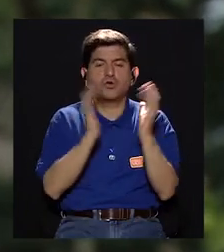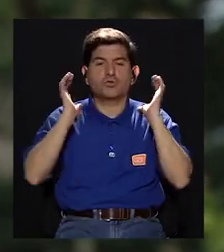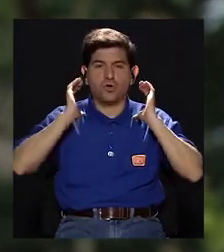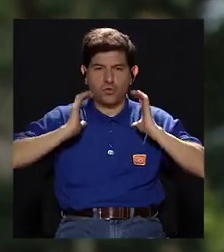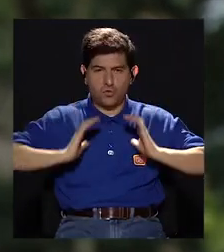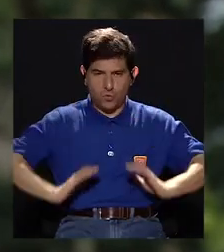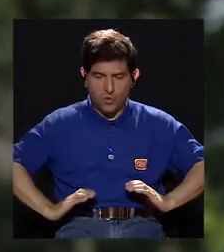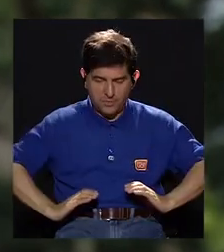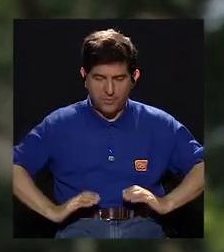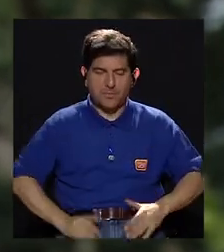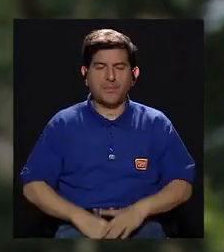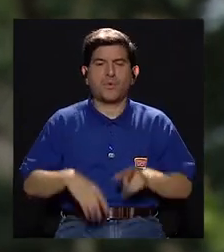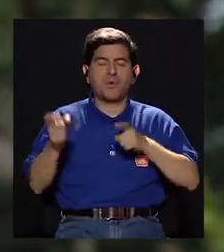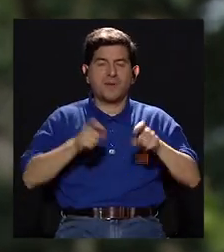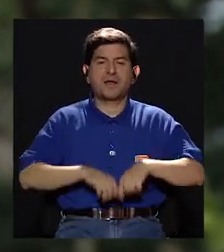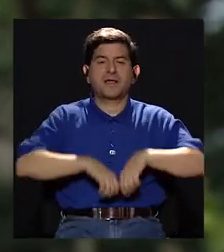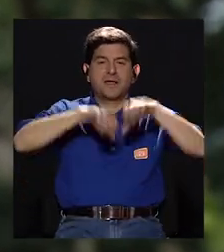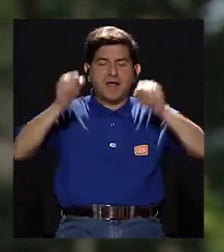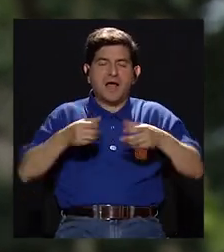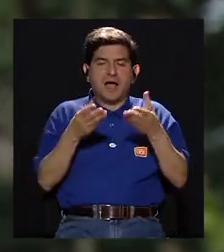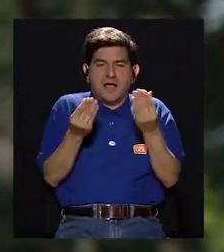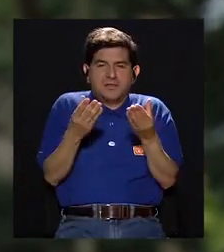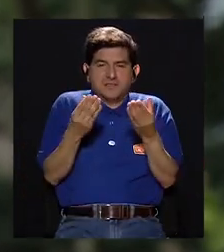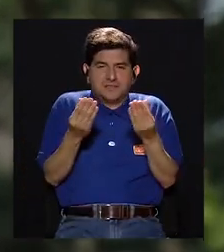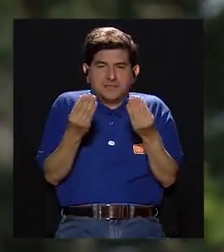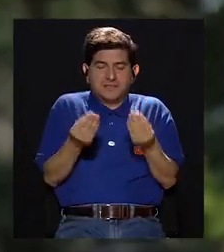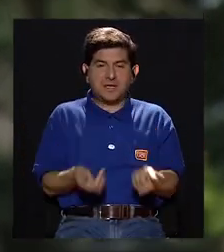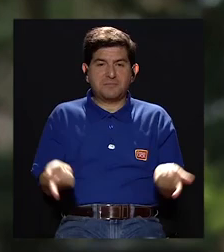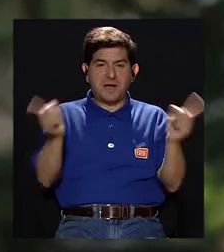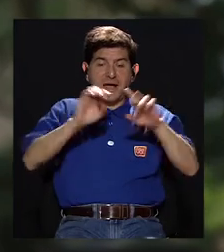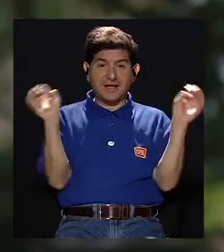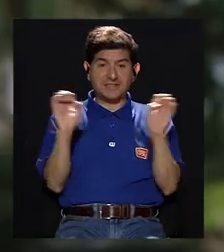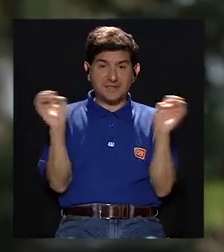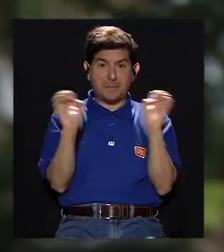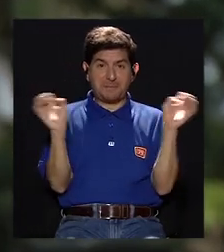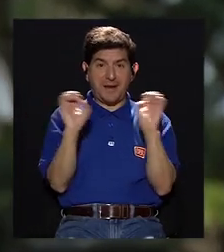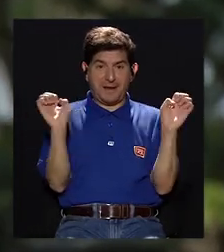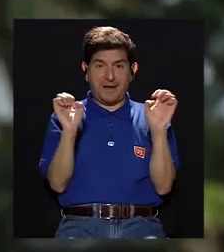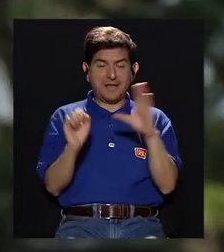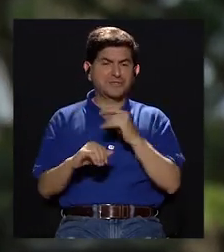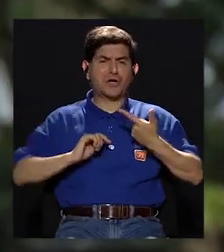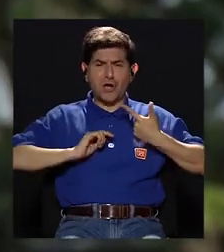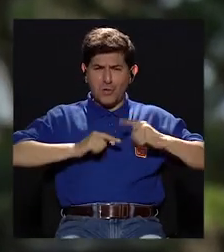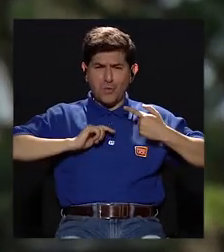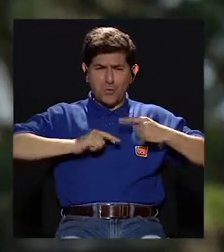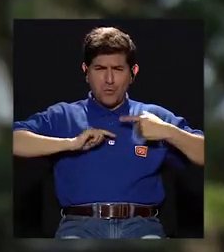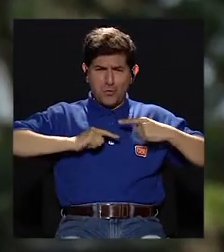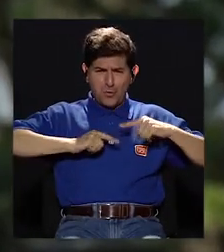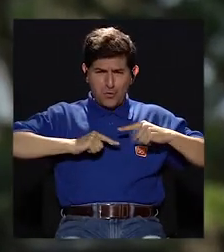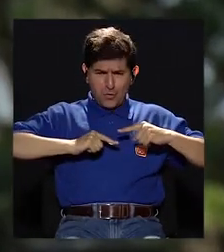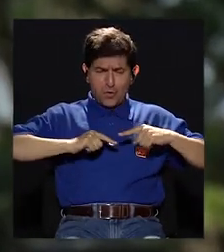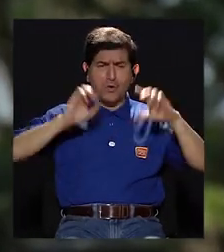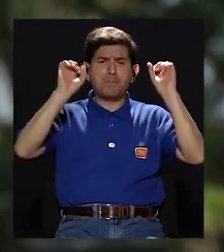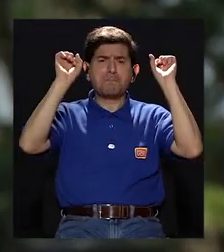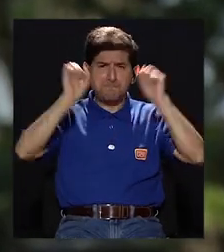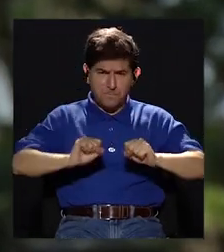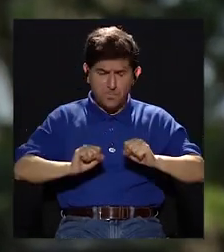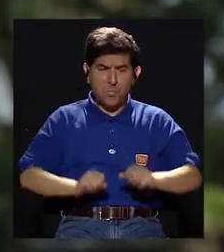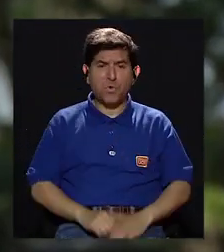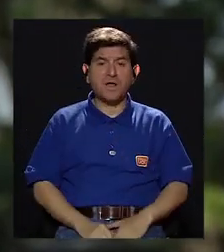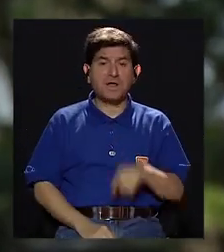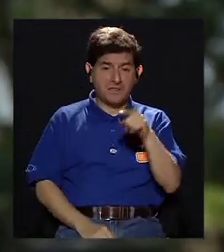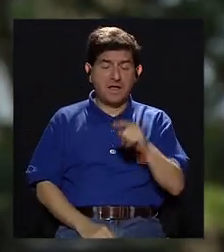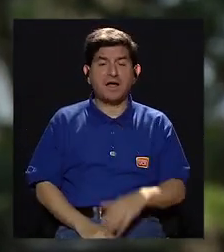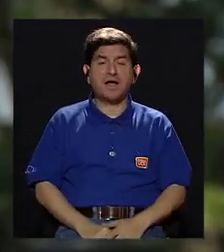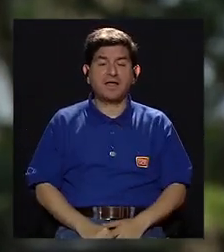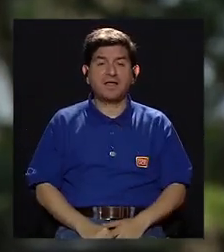nuestro cuerpo, es el que maneja el sistema nervioso. Entonces, en caso de una emergencia o un dolor, de repente podemos